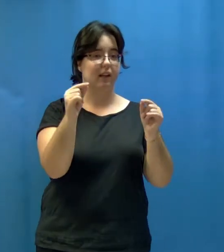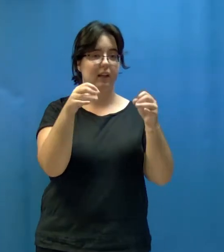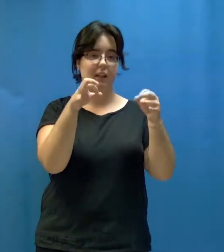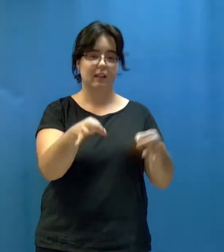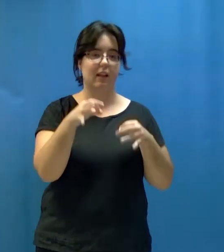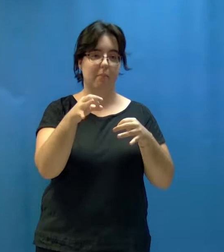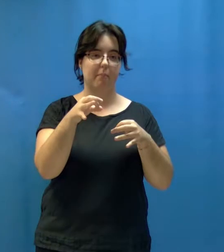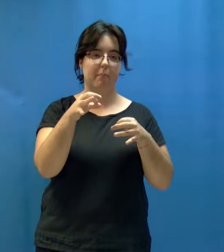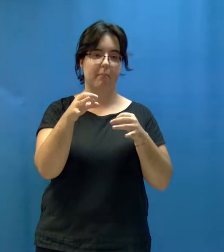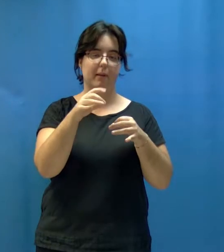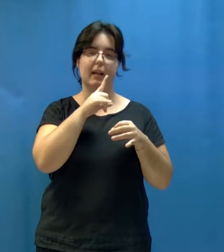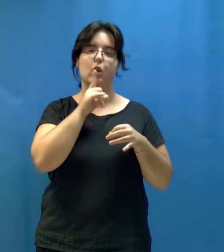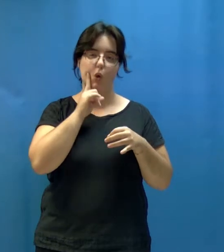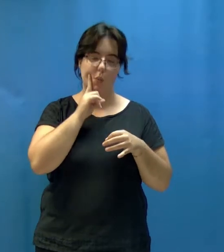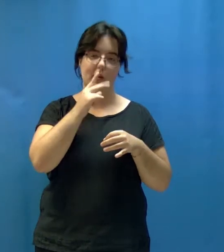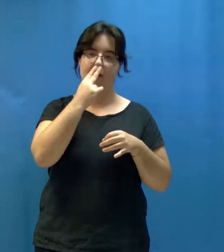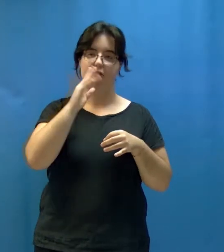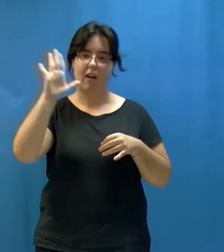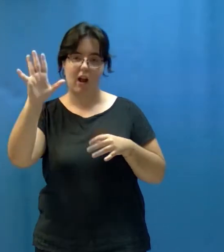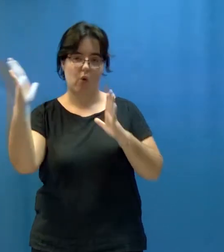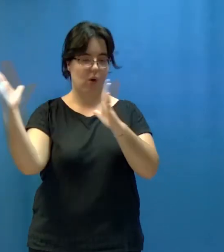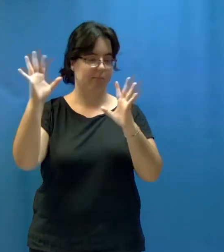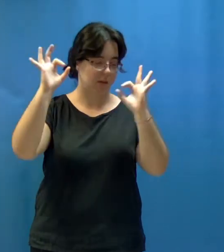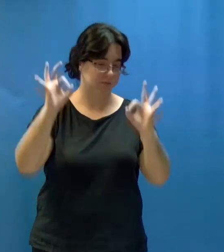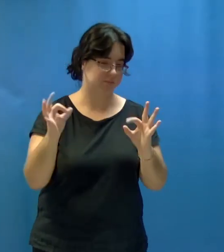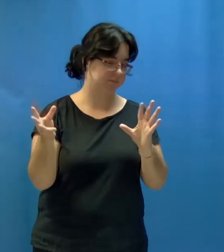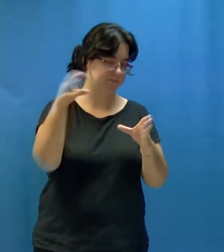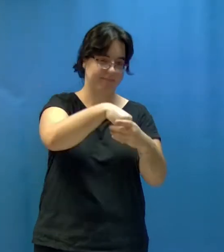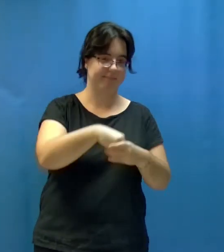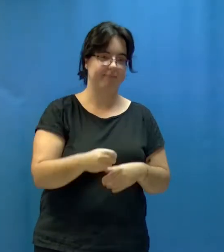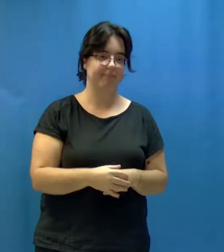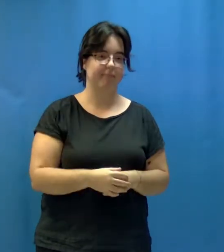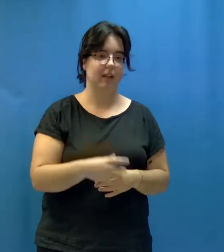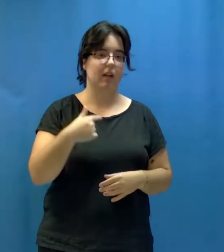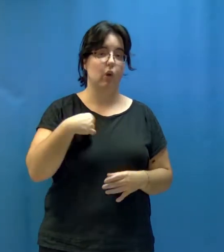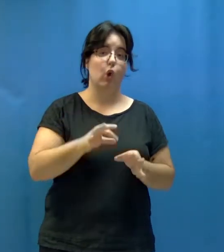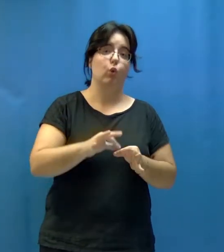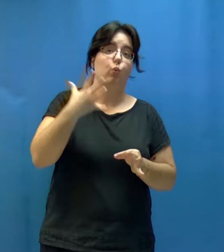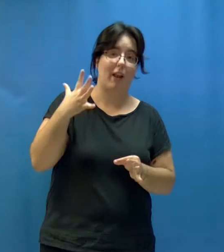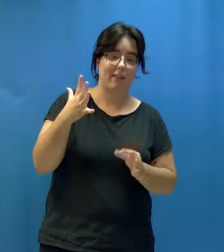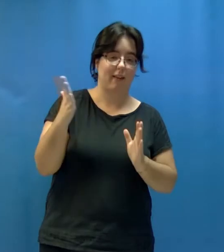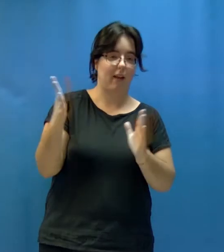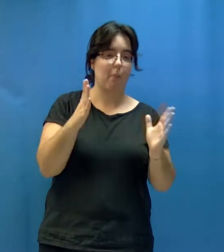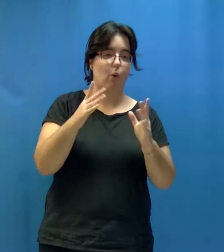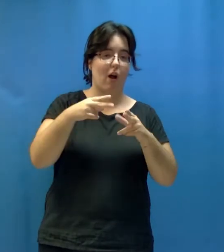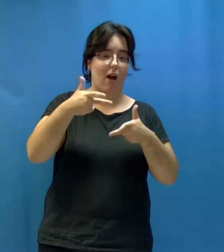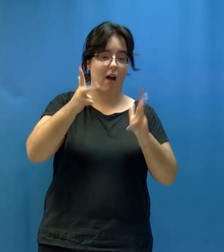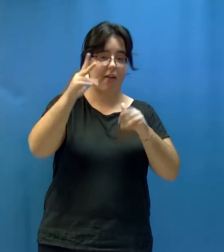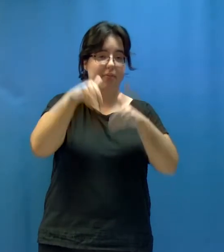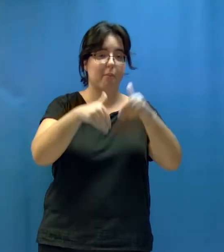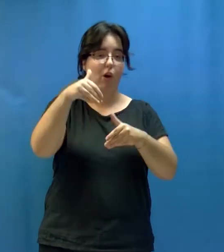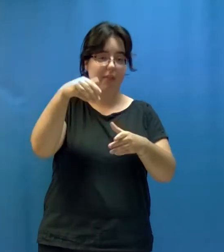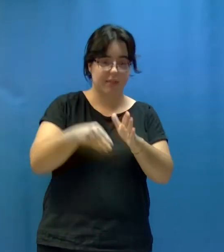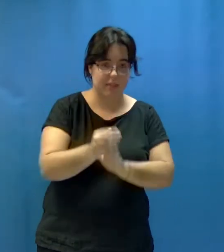referenciando a Franco y al franquismo. De hecho, yo que ya tuve la suerte de nacer en democracia, a veces creo que el